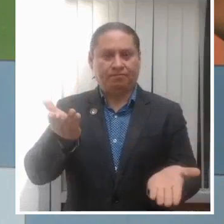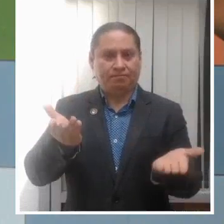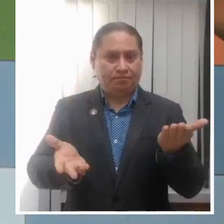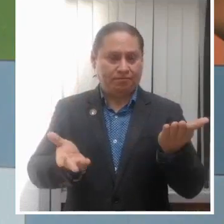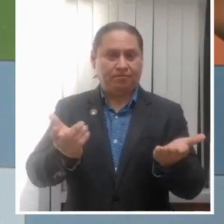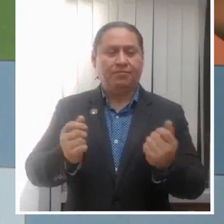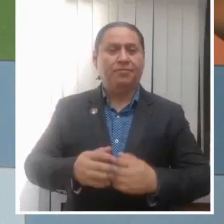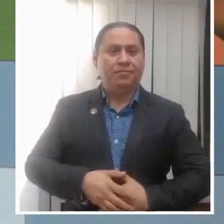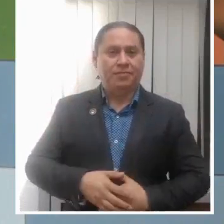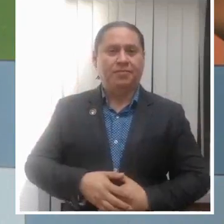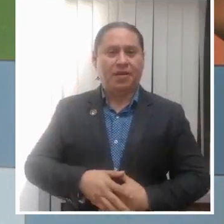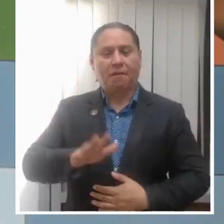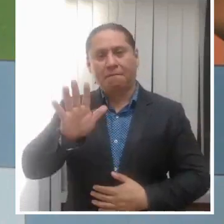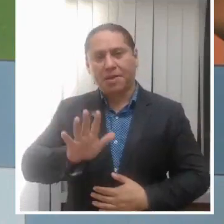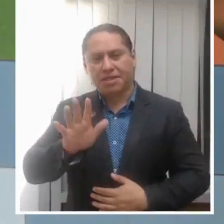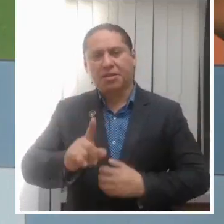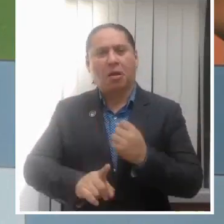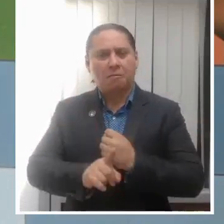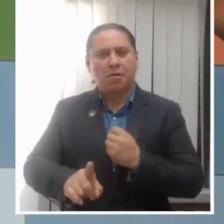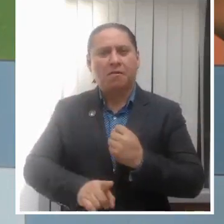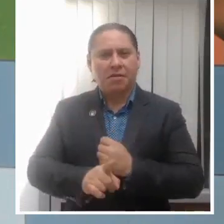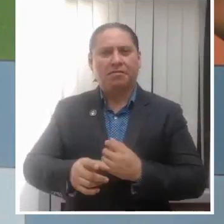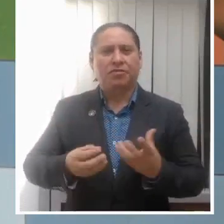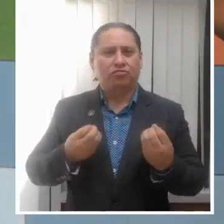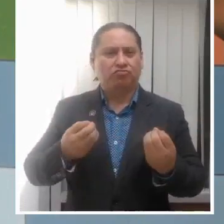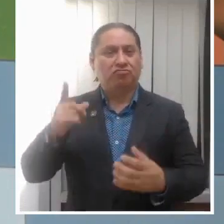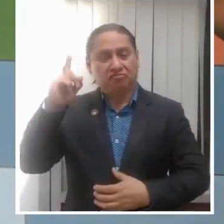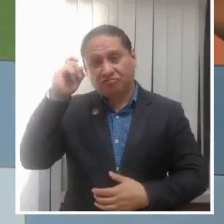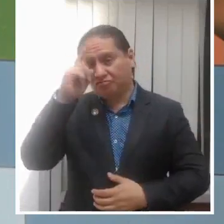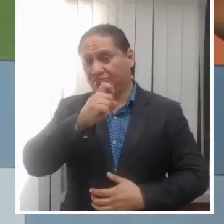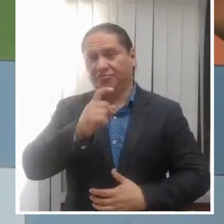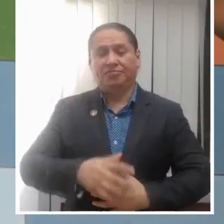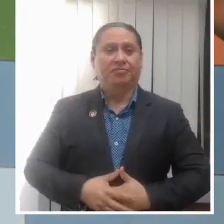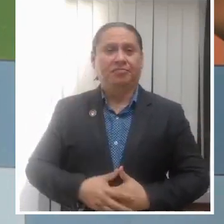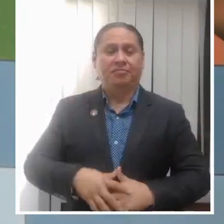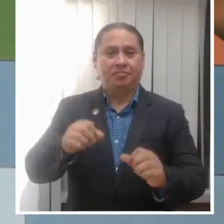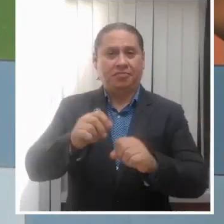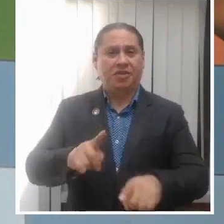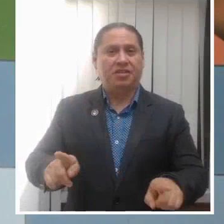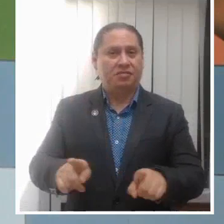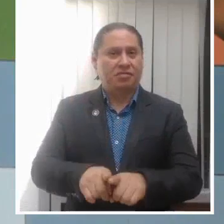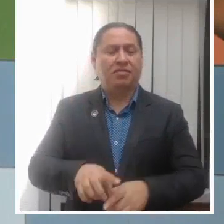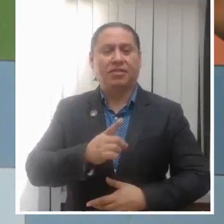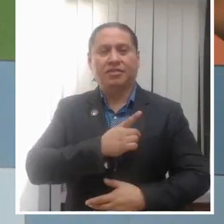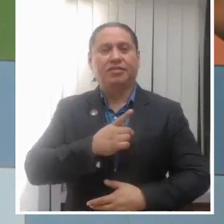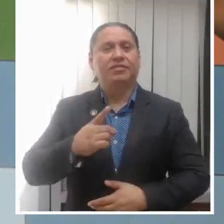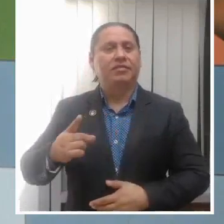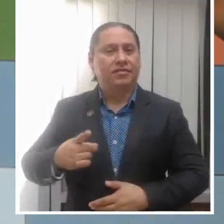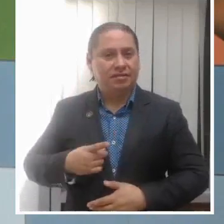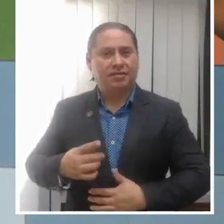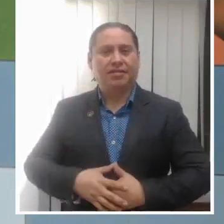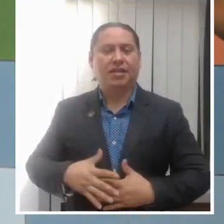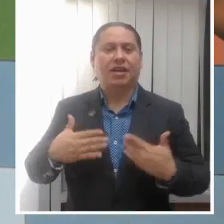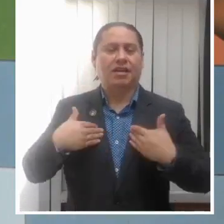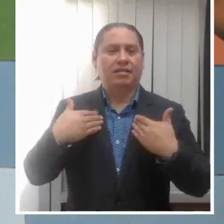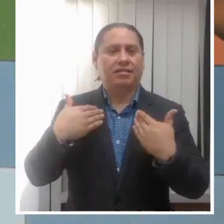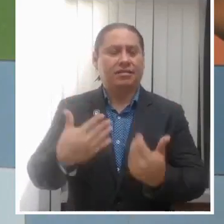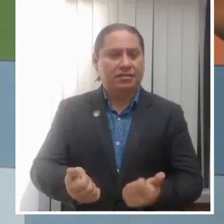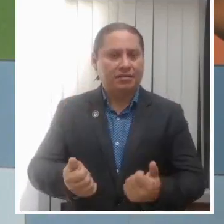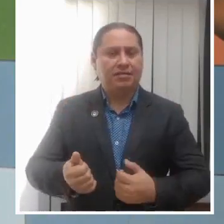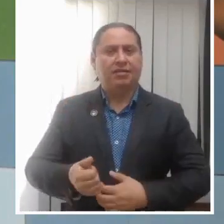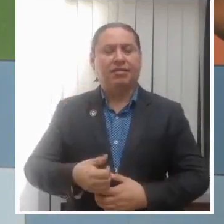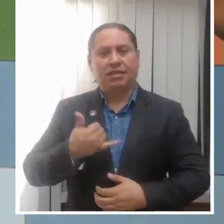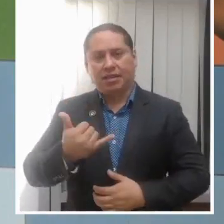son un efecto de causas mucho más complicadas, mismas que deberemos entender